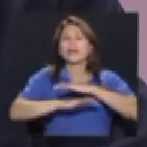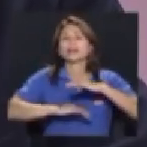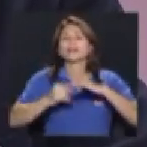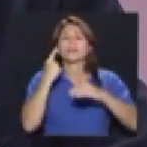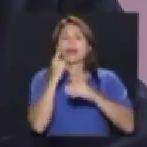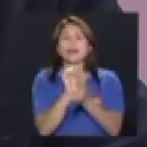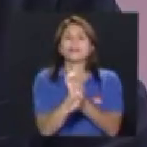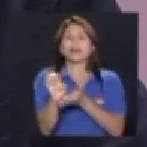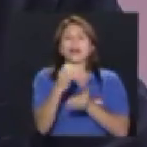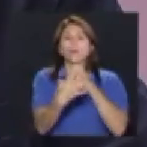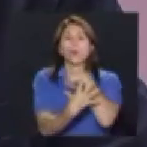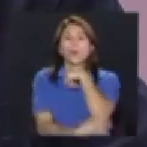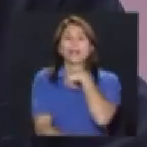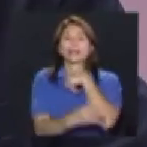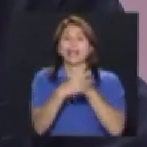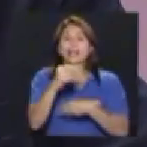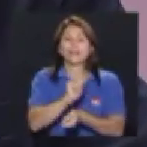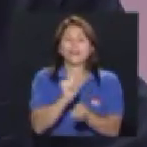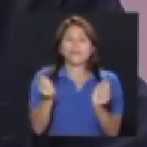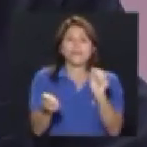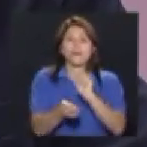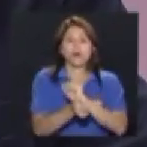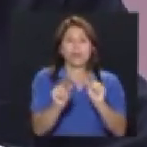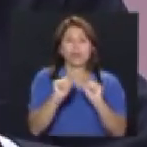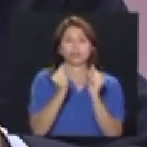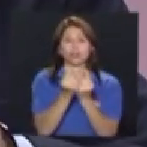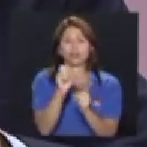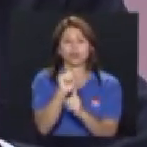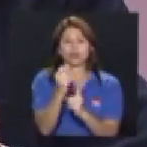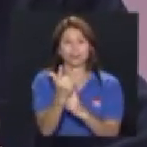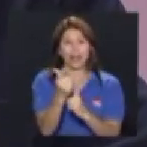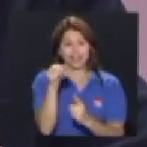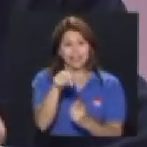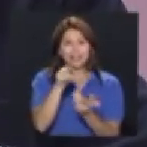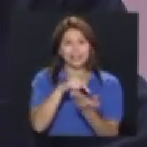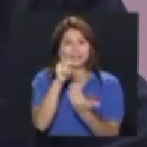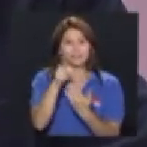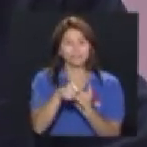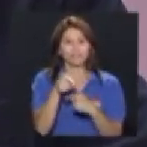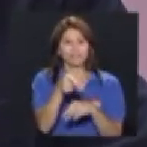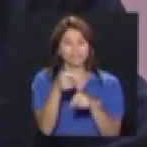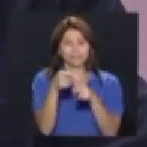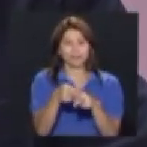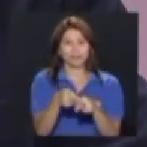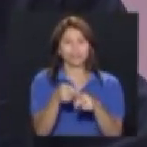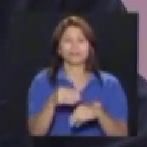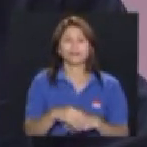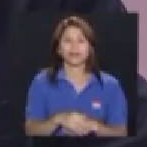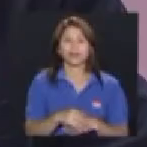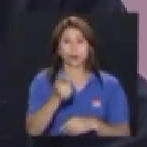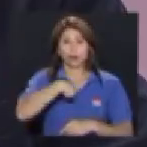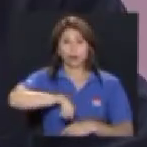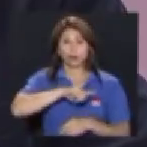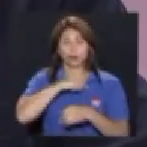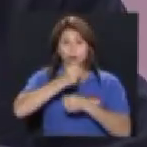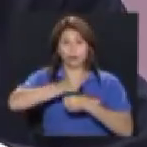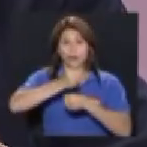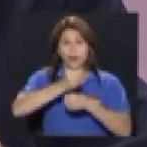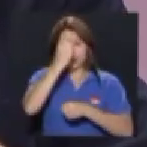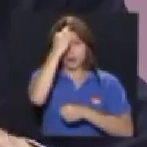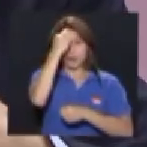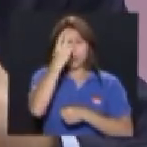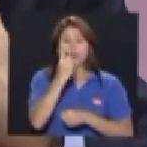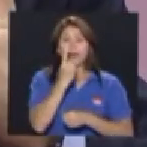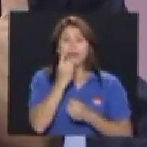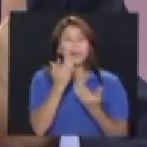sectores sociales. Así se llamó ese programa. Lo que estábamos haciendo en República Dominicana